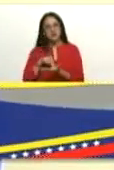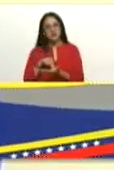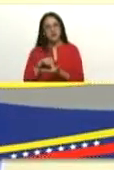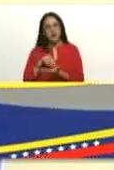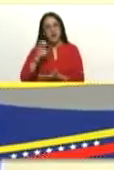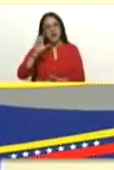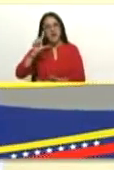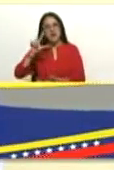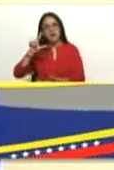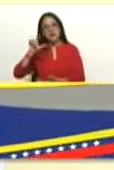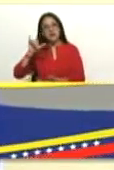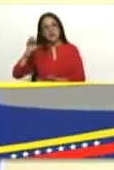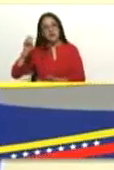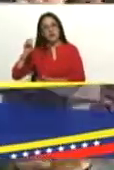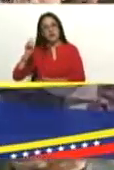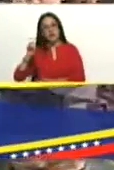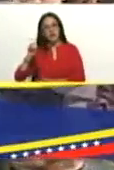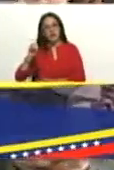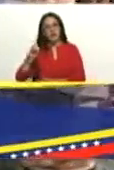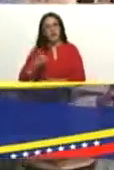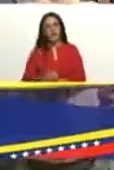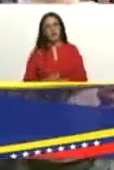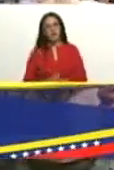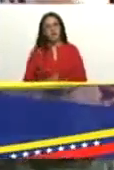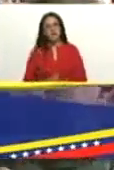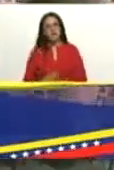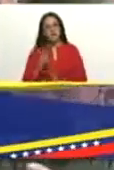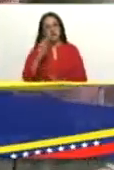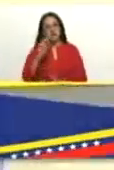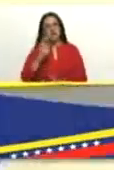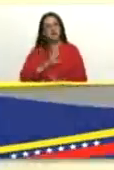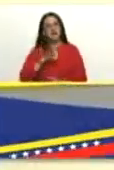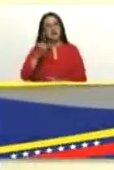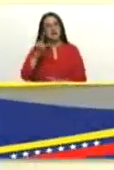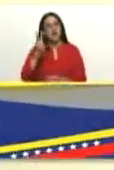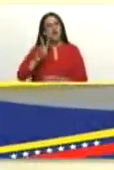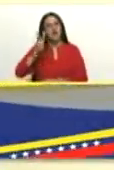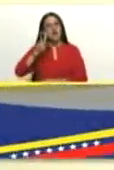Elio Serrano Tullero. Tullero del Tuy.